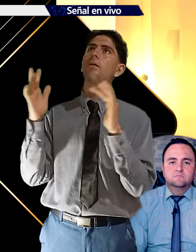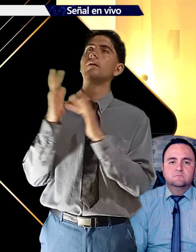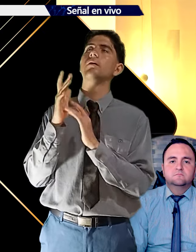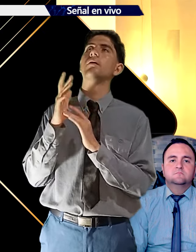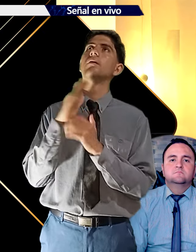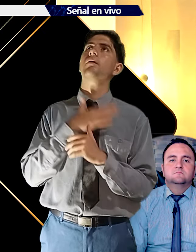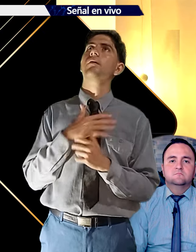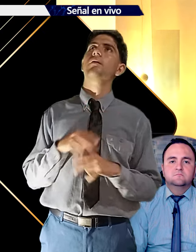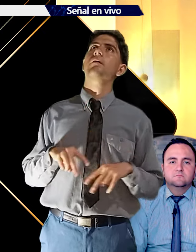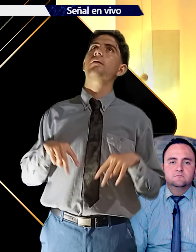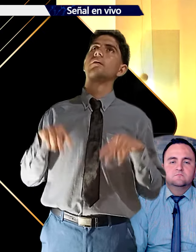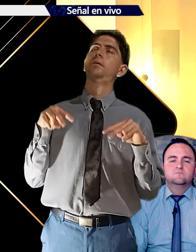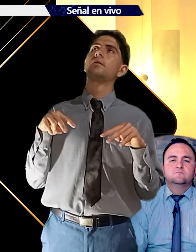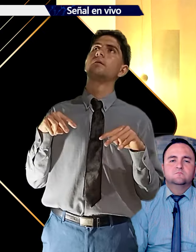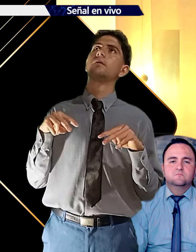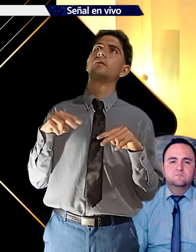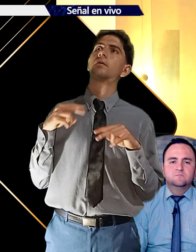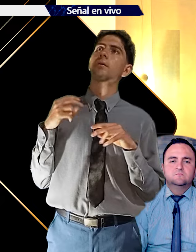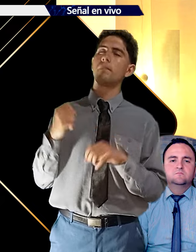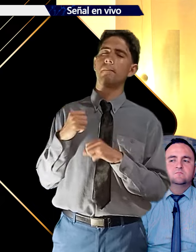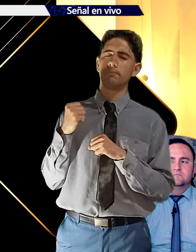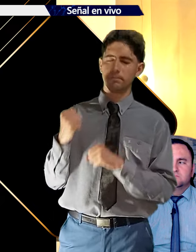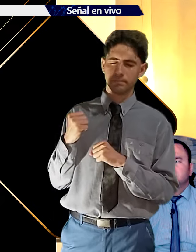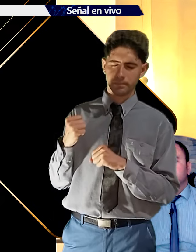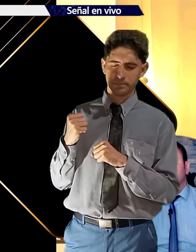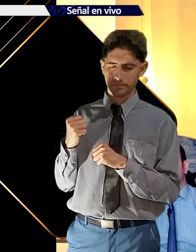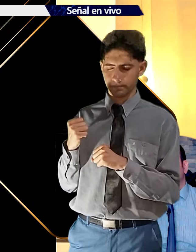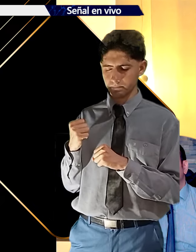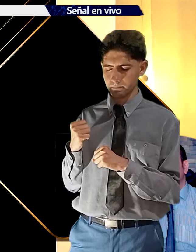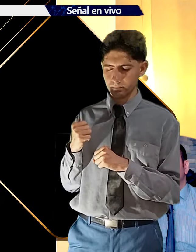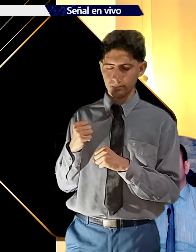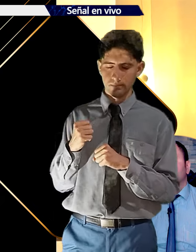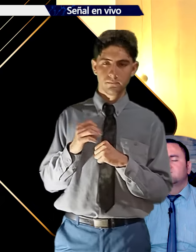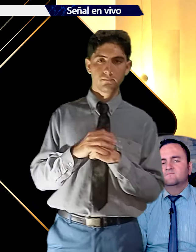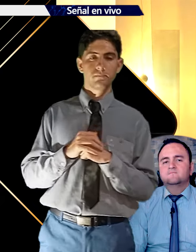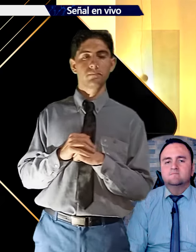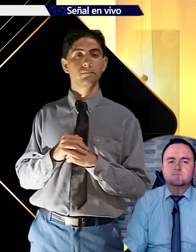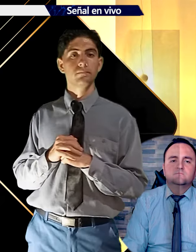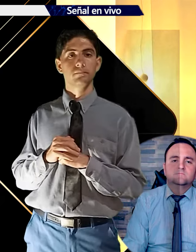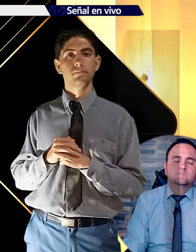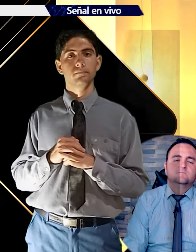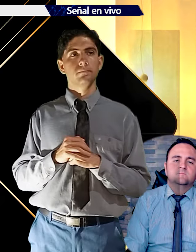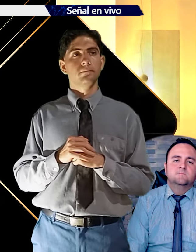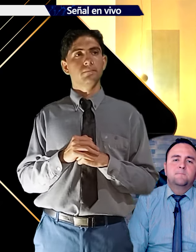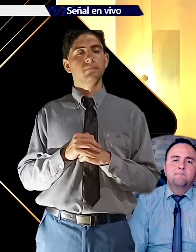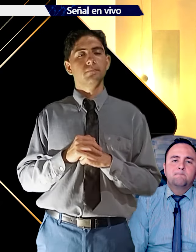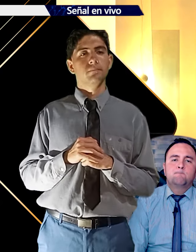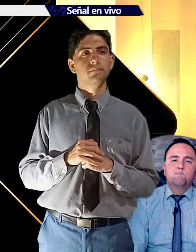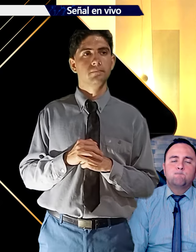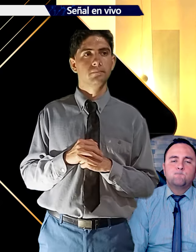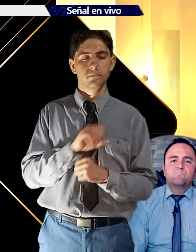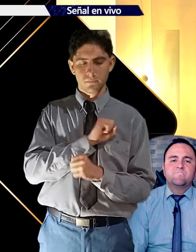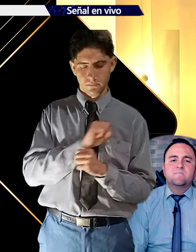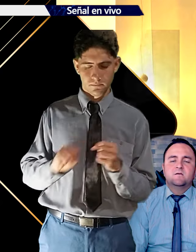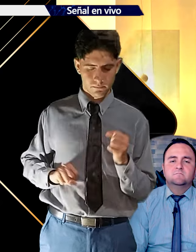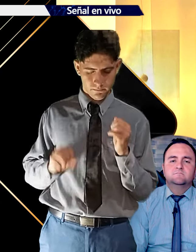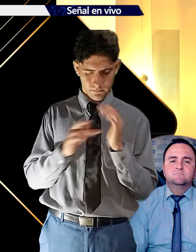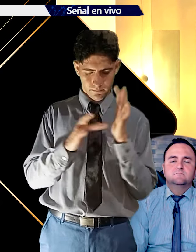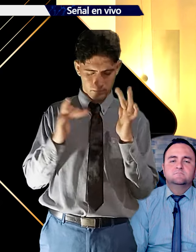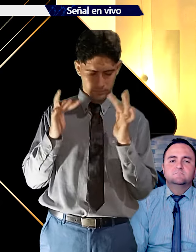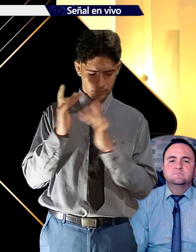tus manos y dile: Señor, levántame como un león, pero un león lleno de poder, como ese león de la tribu de Judá.